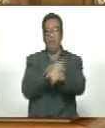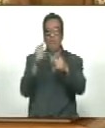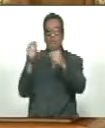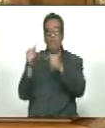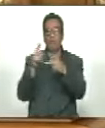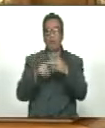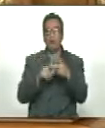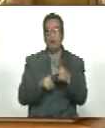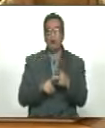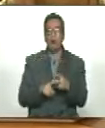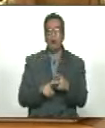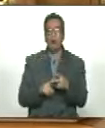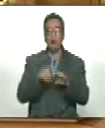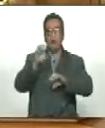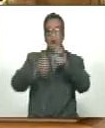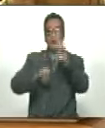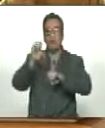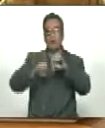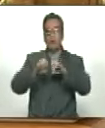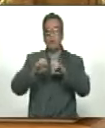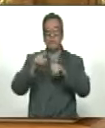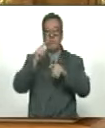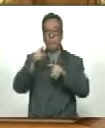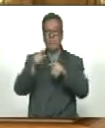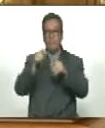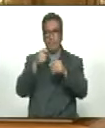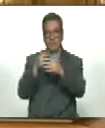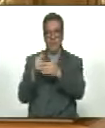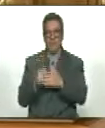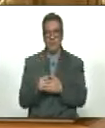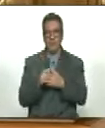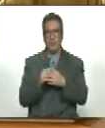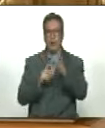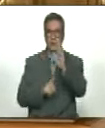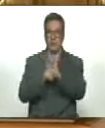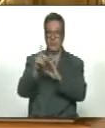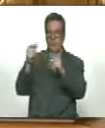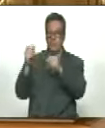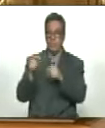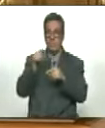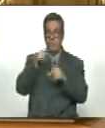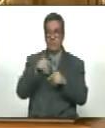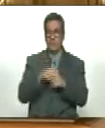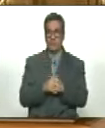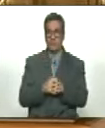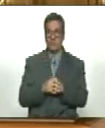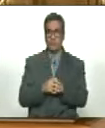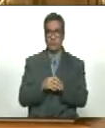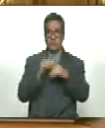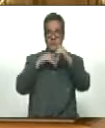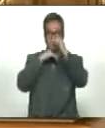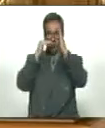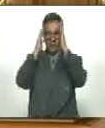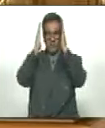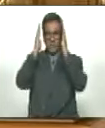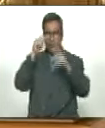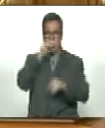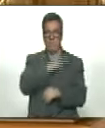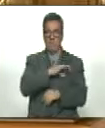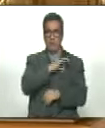economía, evaluación de la inflación, crecimiento económico y sobre todo la atención